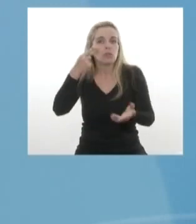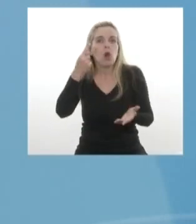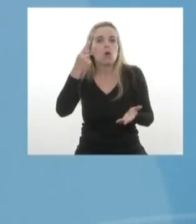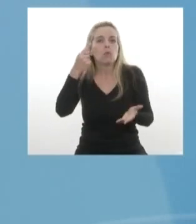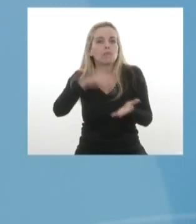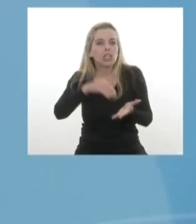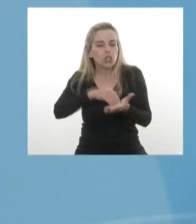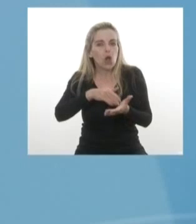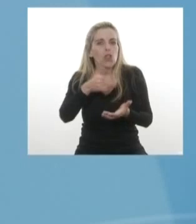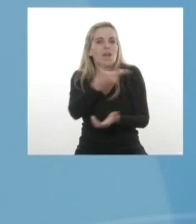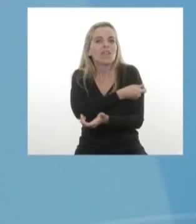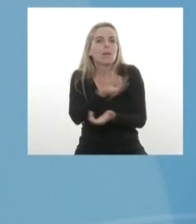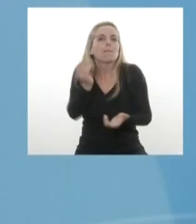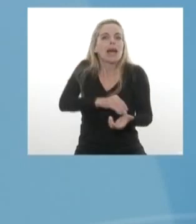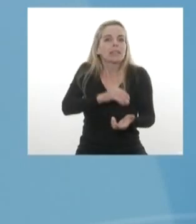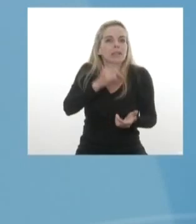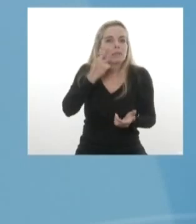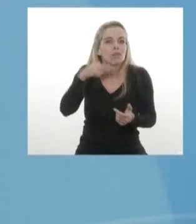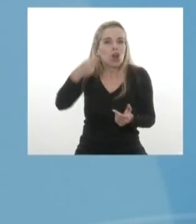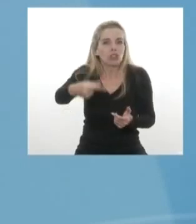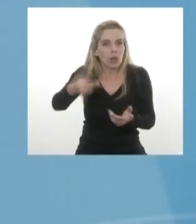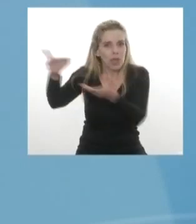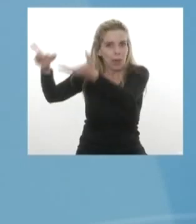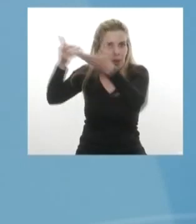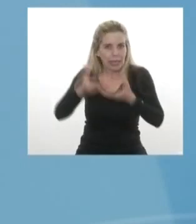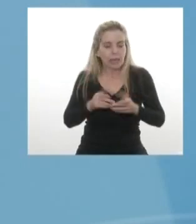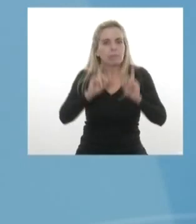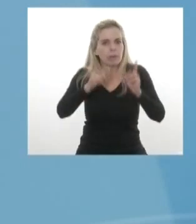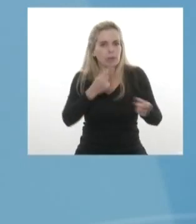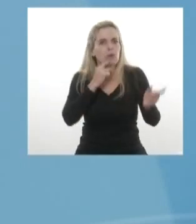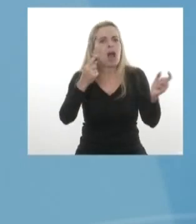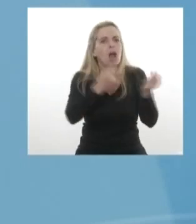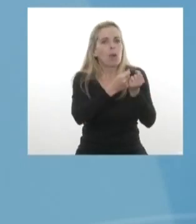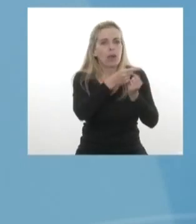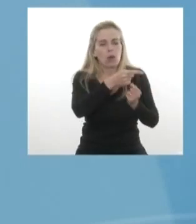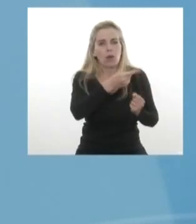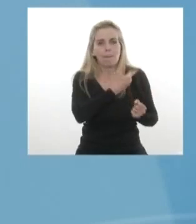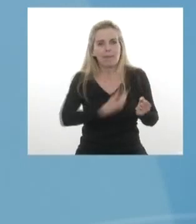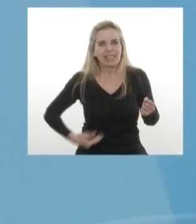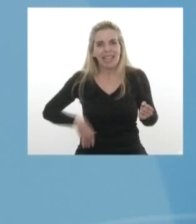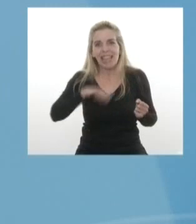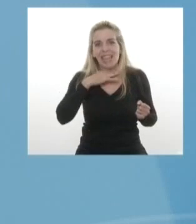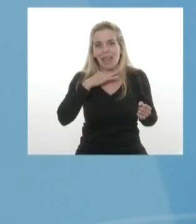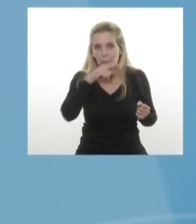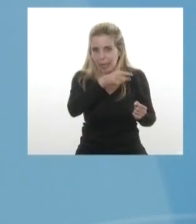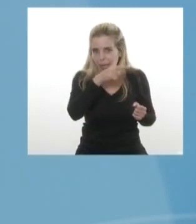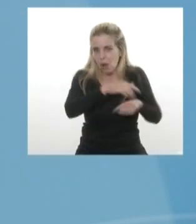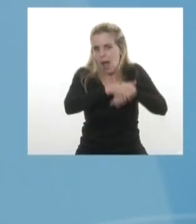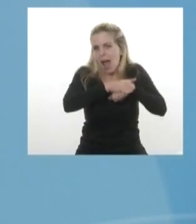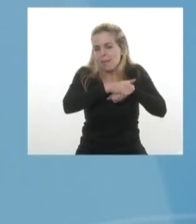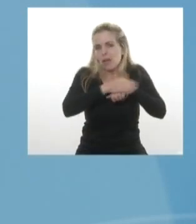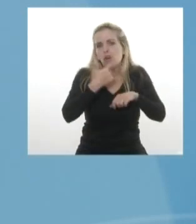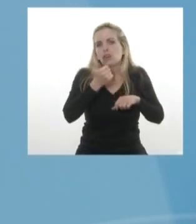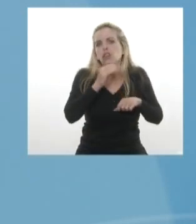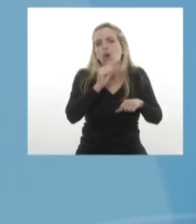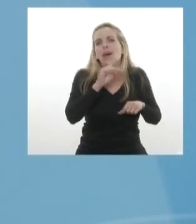días. También hablé con el presidente de México, mi querido amigo Andrés Manuel López